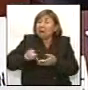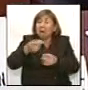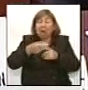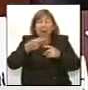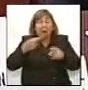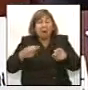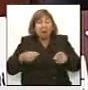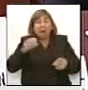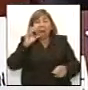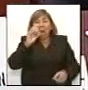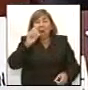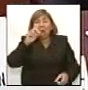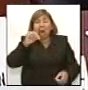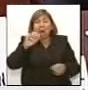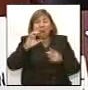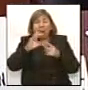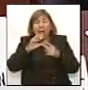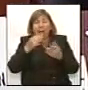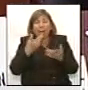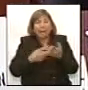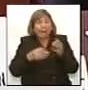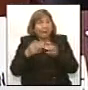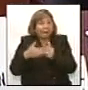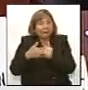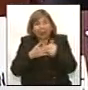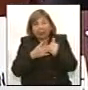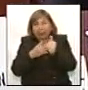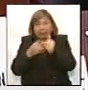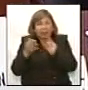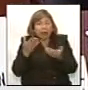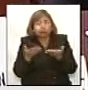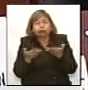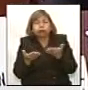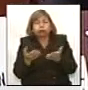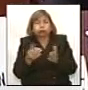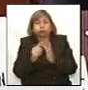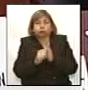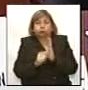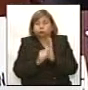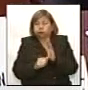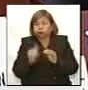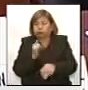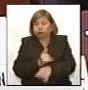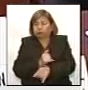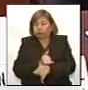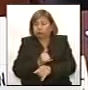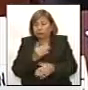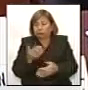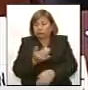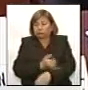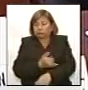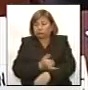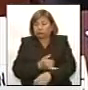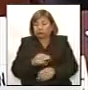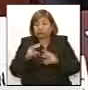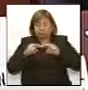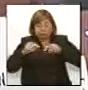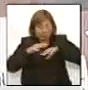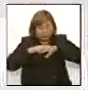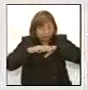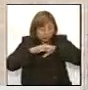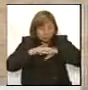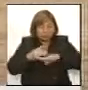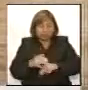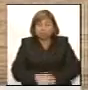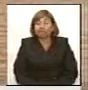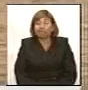las ONGs para direccionar la agenda del Instituto de Investigaciones de la Amazonía Peruana.